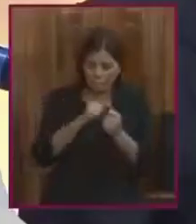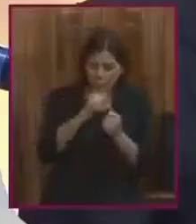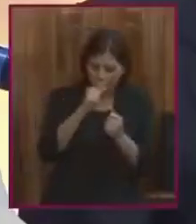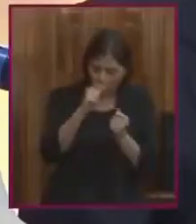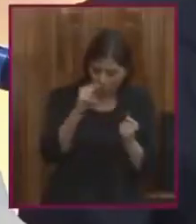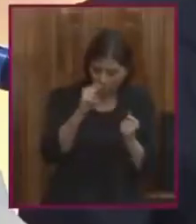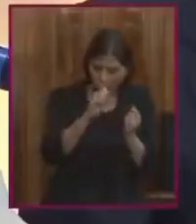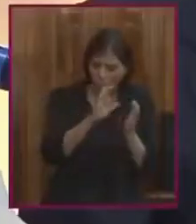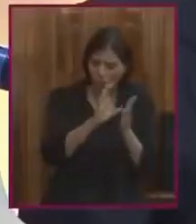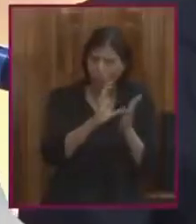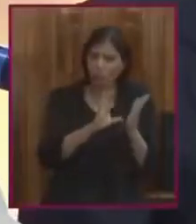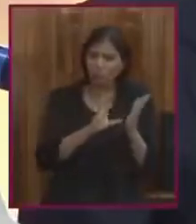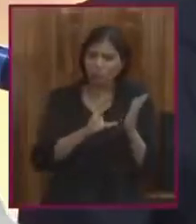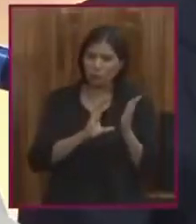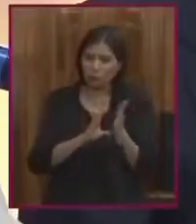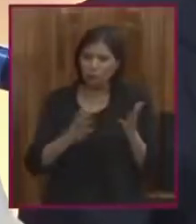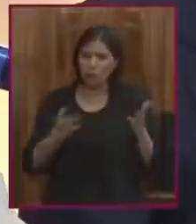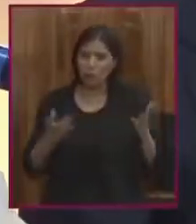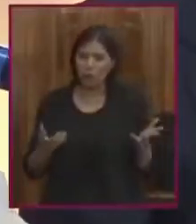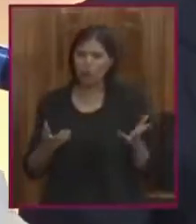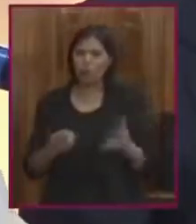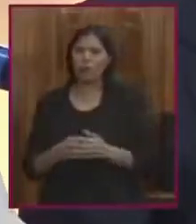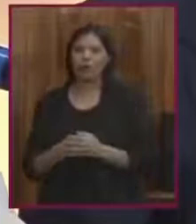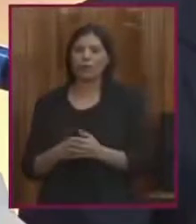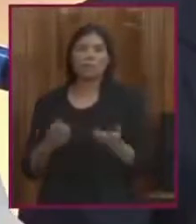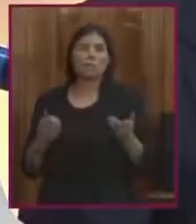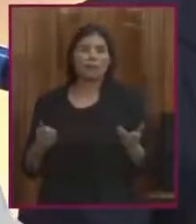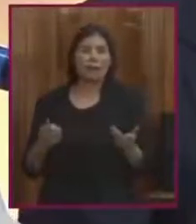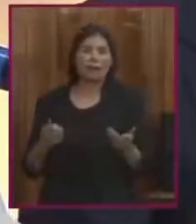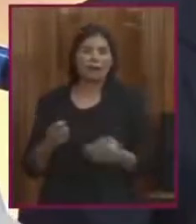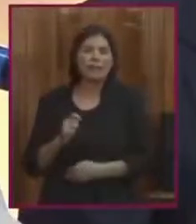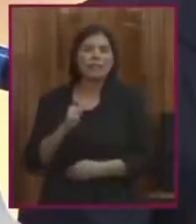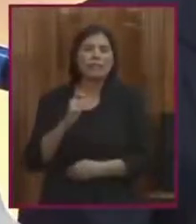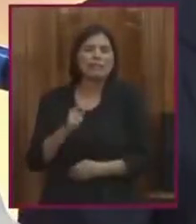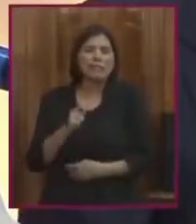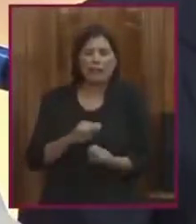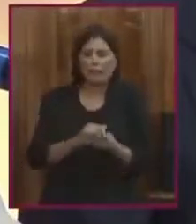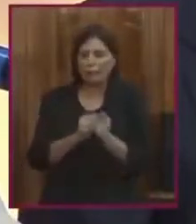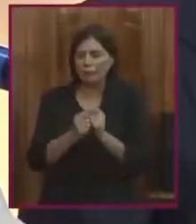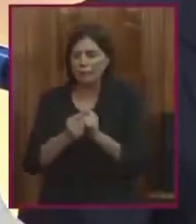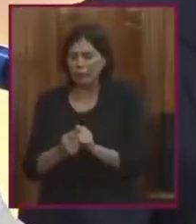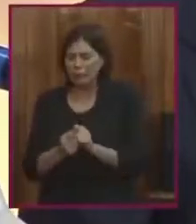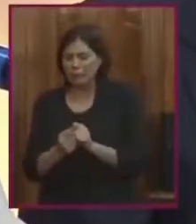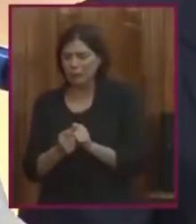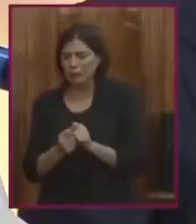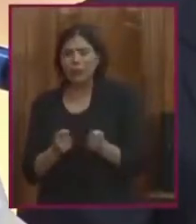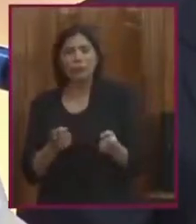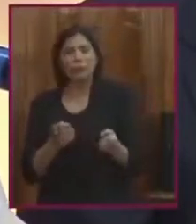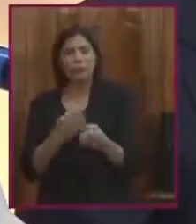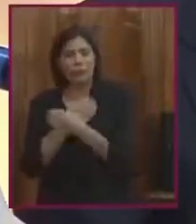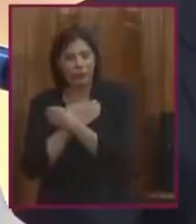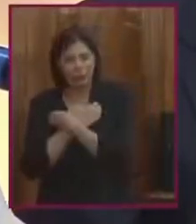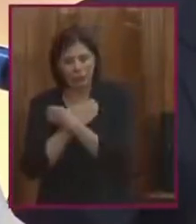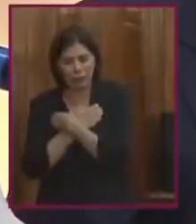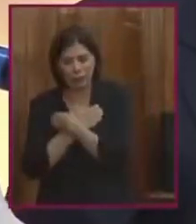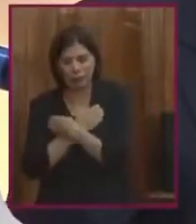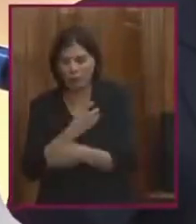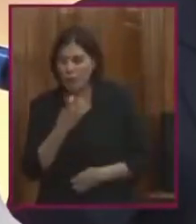una concepción instituyente de las transformaciones de la educación. Y esto es central.